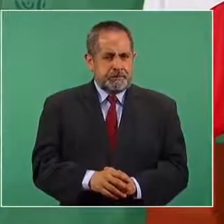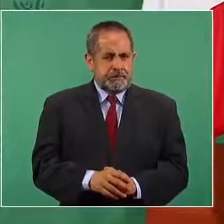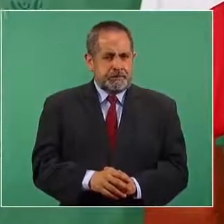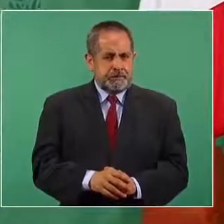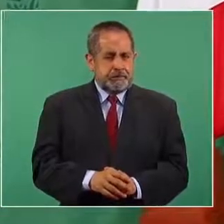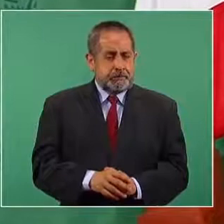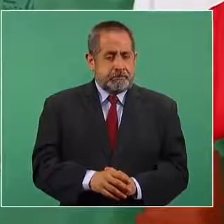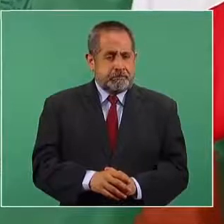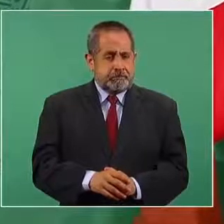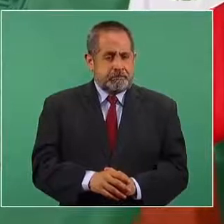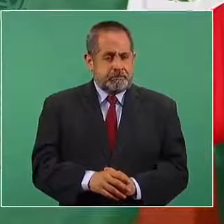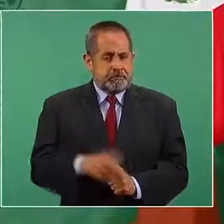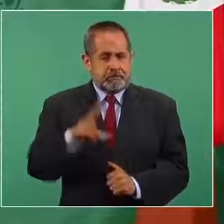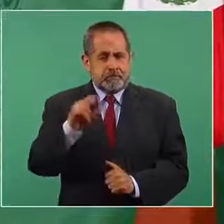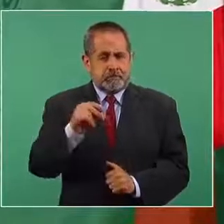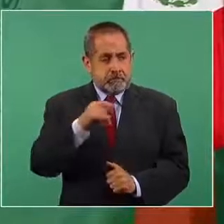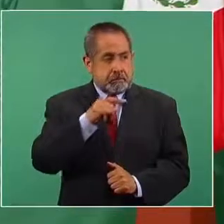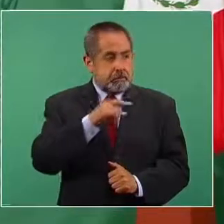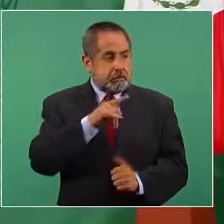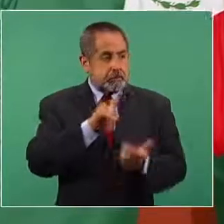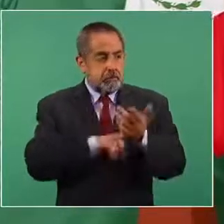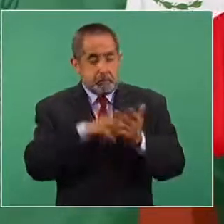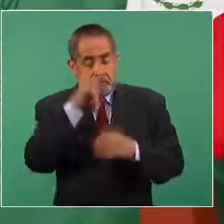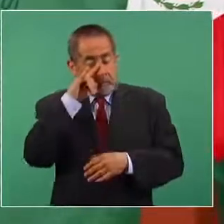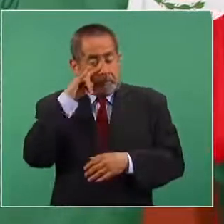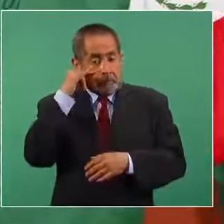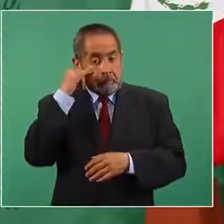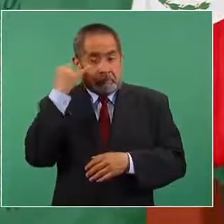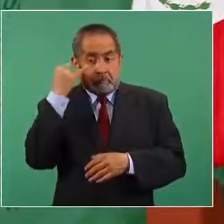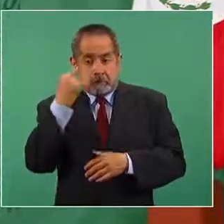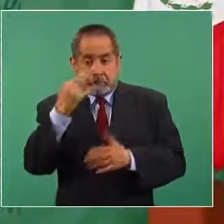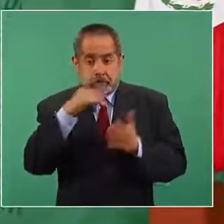lo vio nadie,